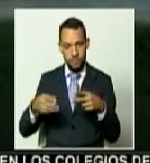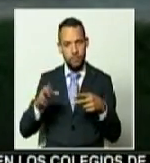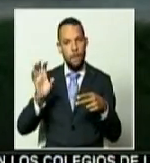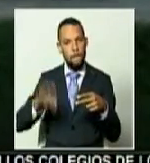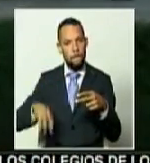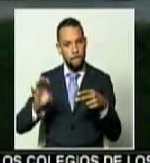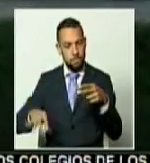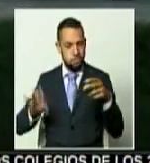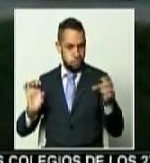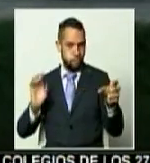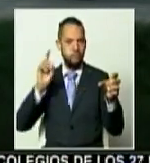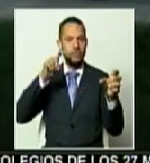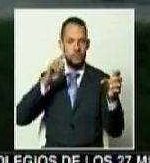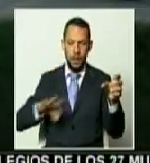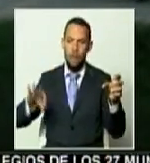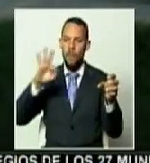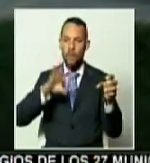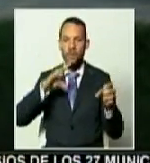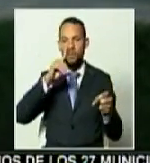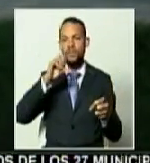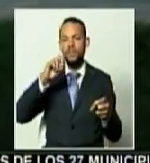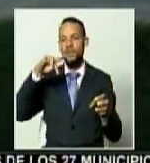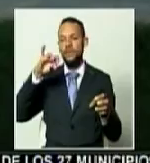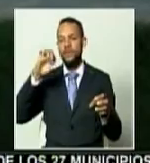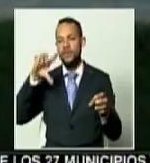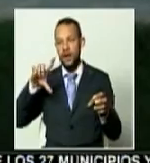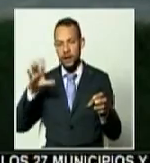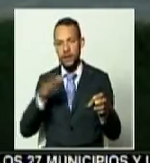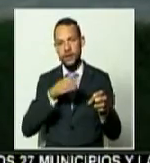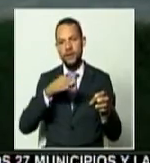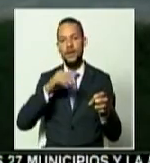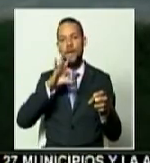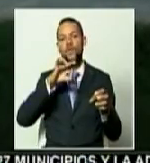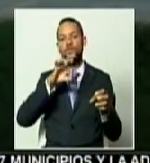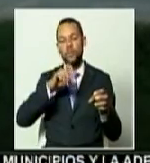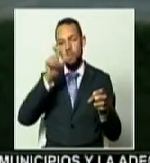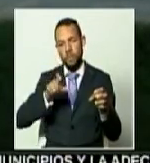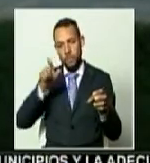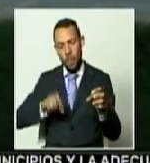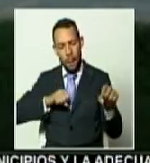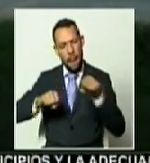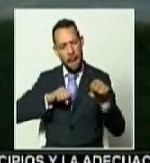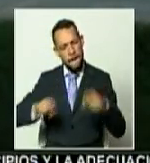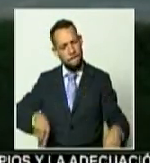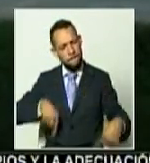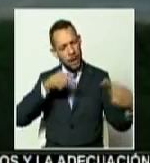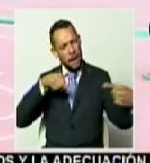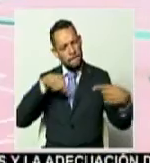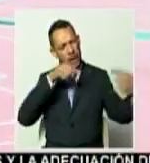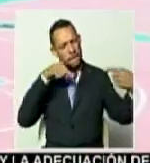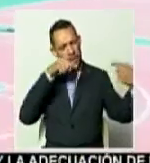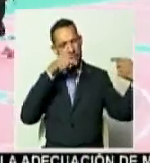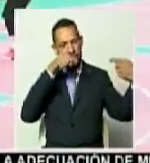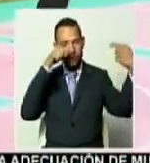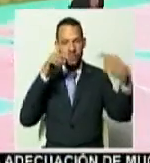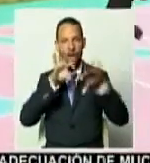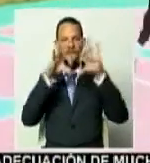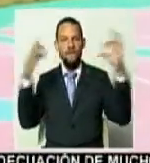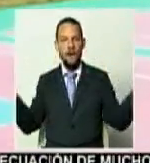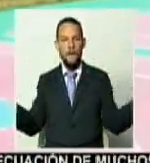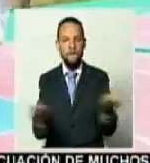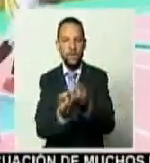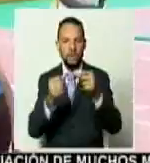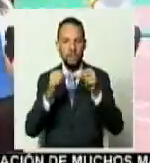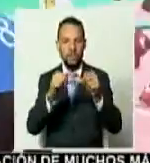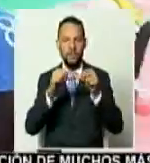también Daniel Céspedes, el número 8, nos ayudó mucho, entre todos nos ayudamos mucho y somos una familia. La gran final se jugó